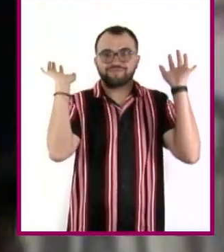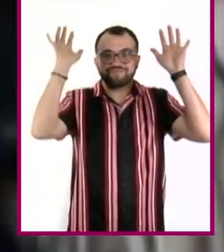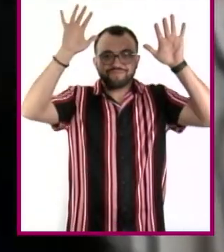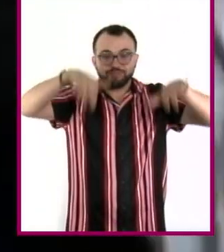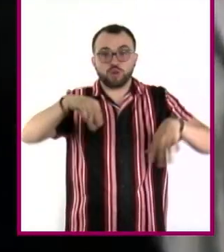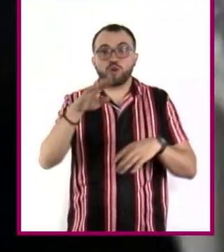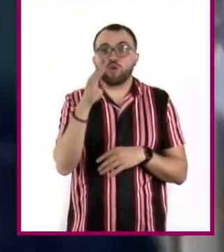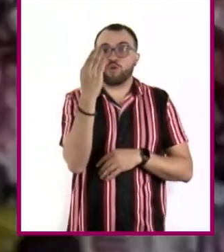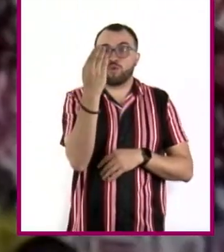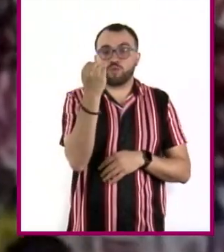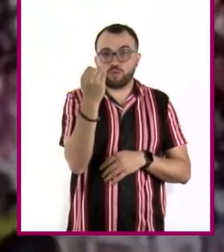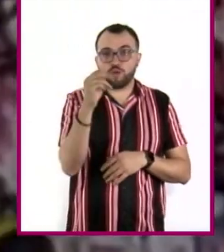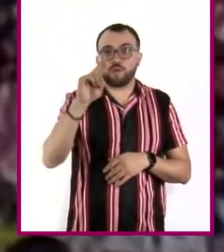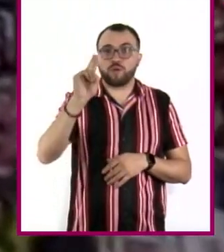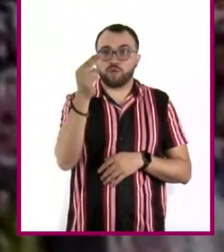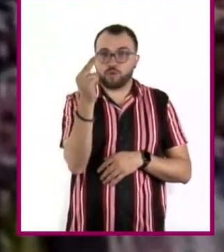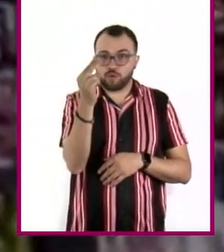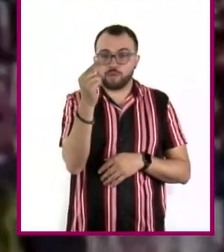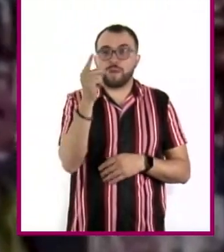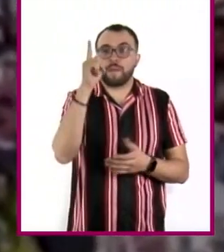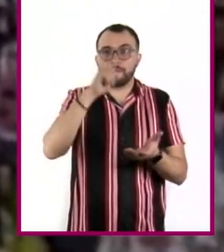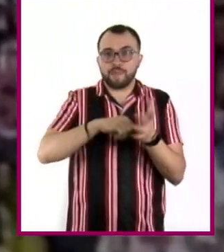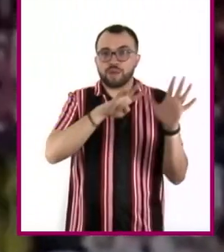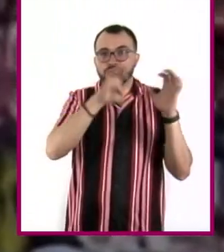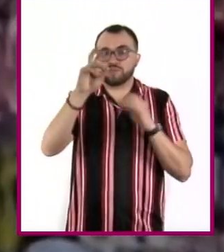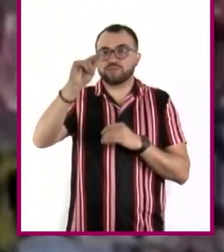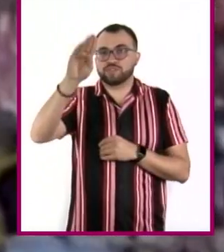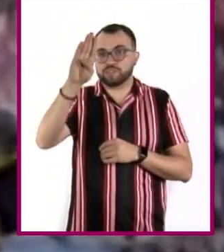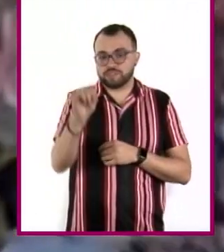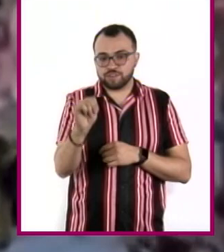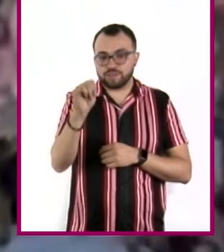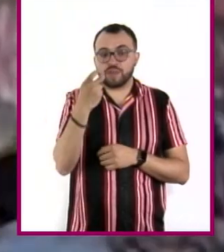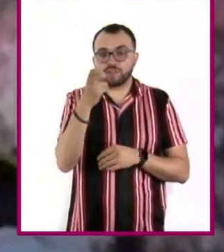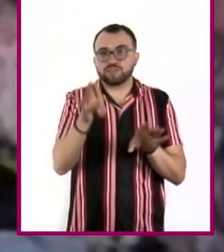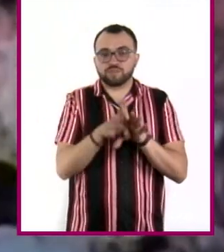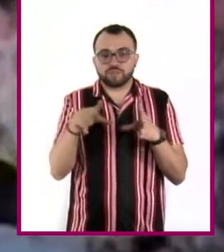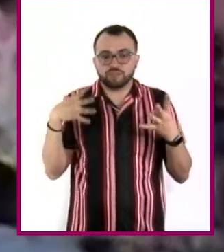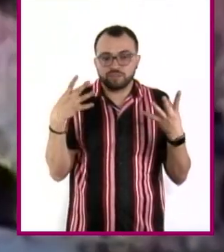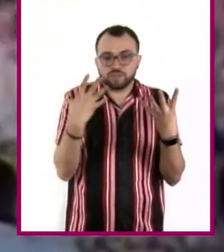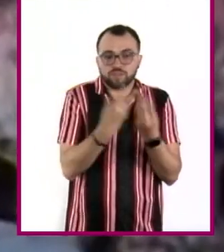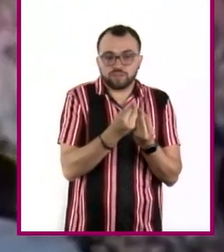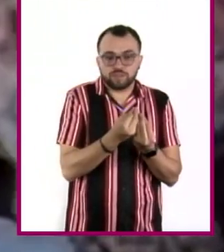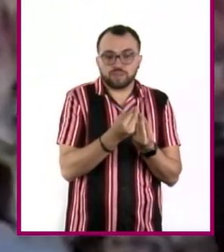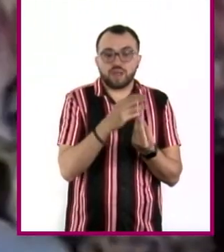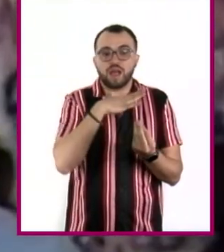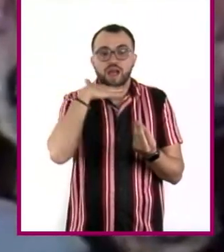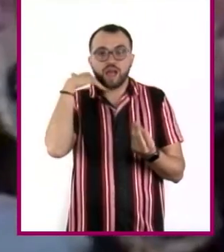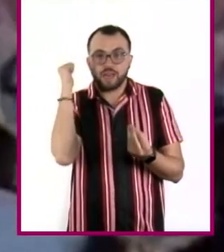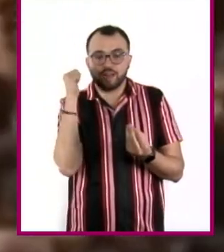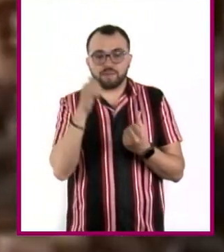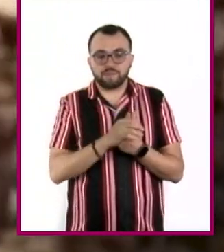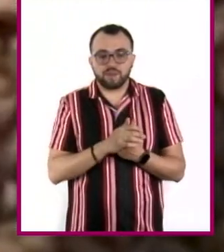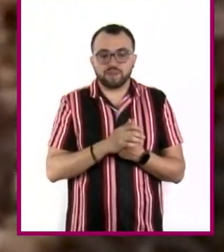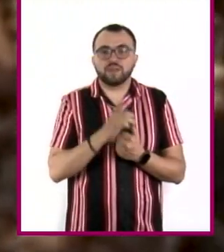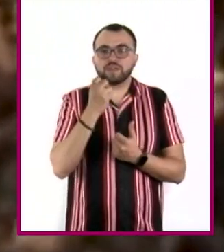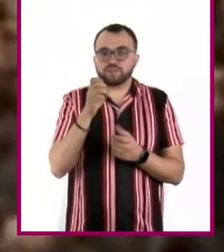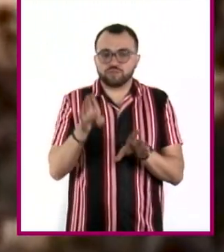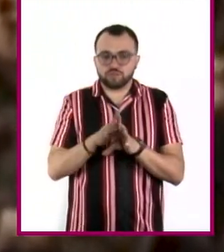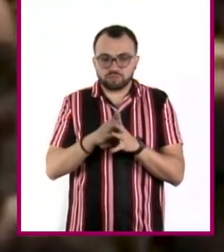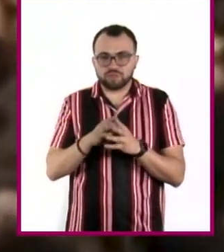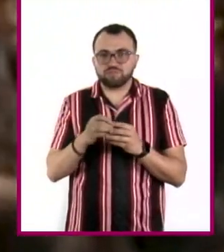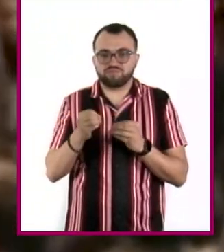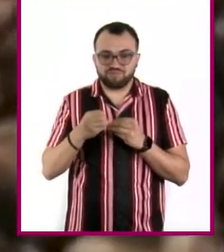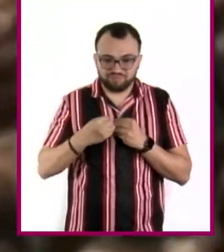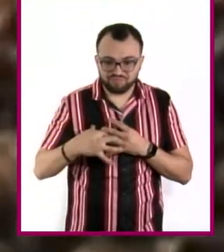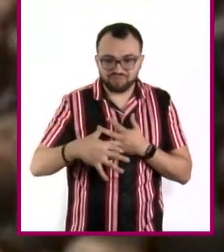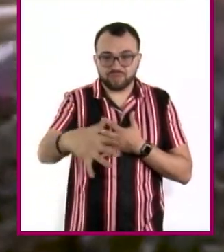de noviembre de 1989, lo que marcó la unificación de Alemania, pero también otra serie de acontecimientos de la